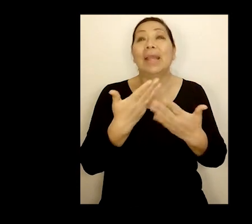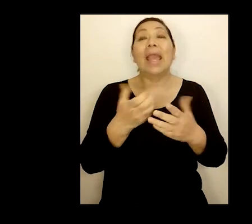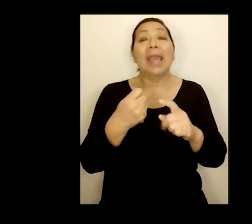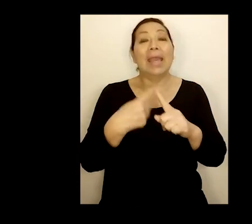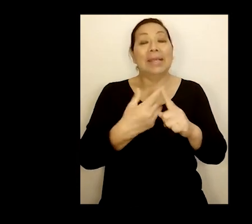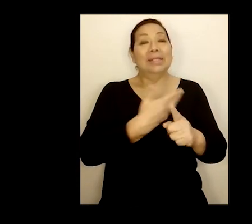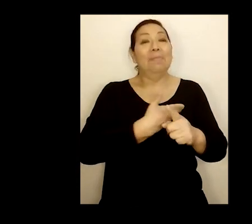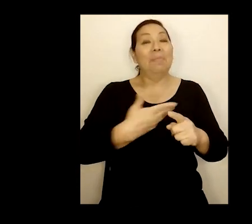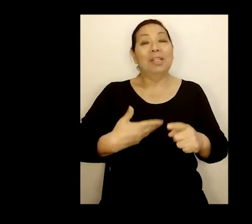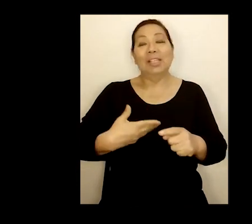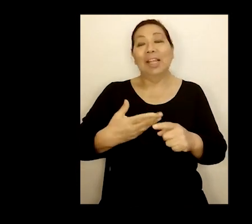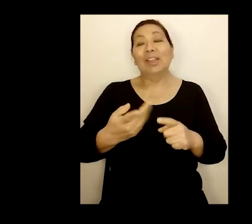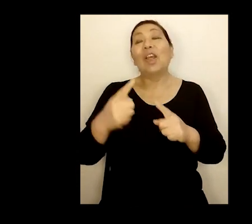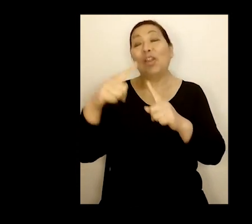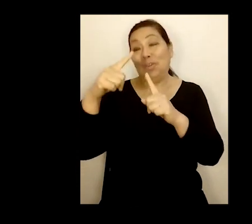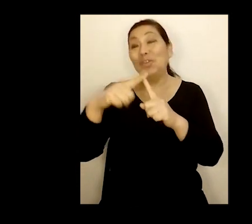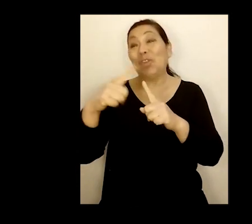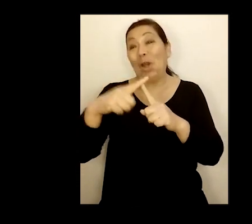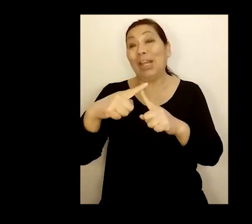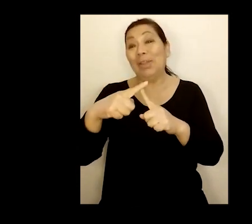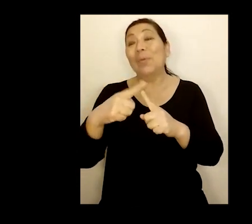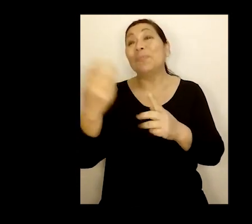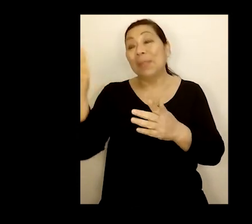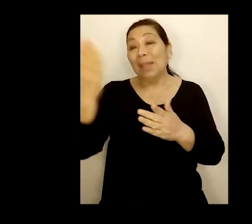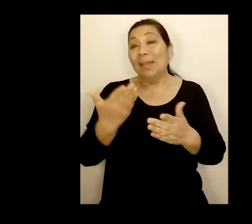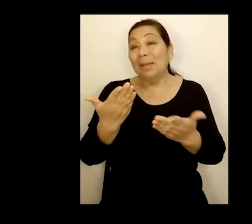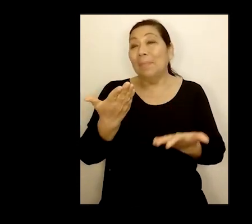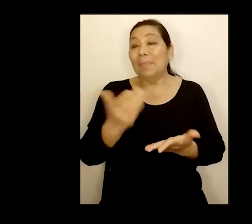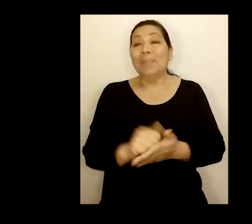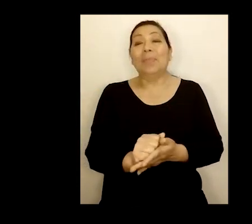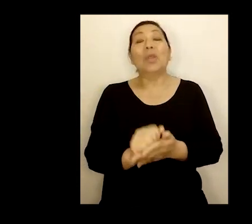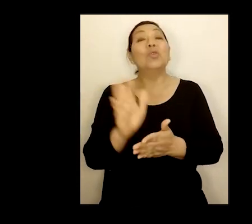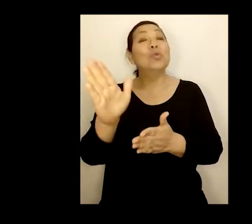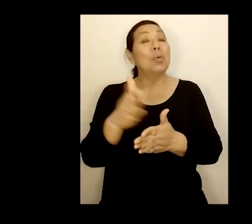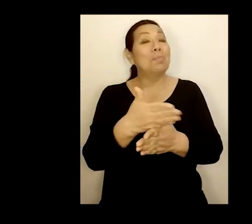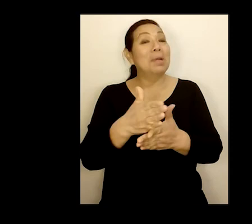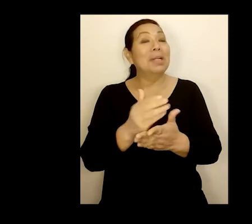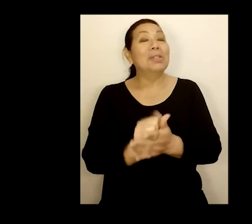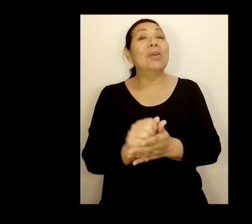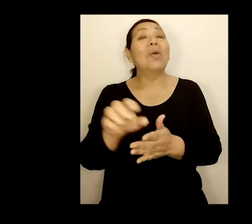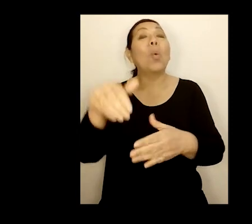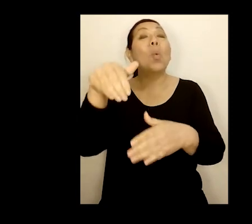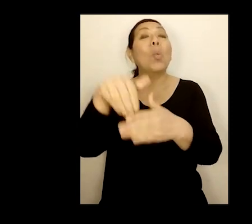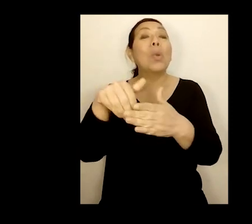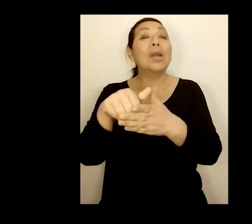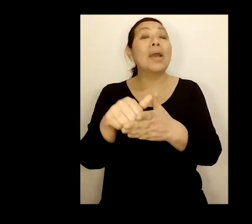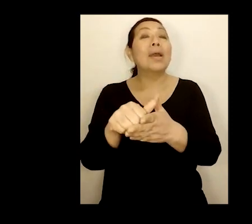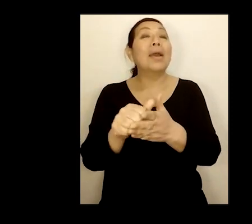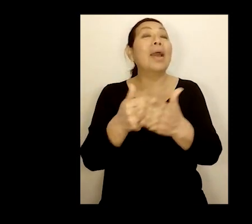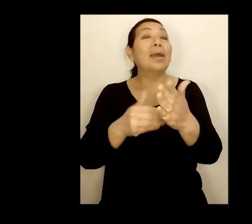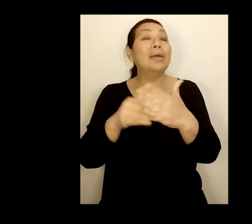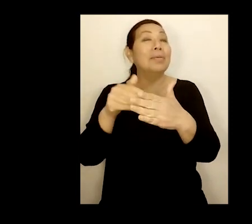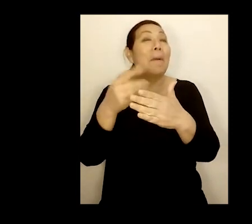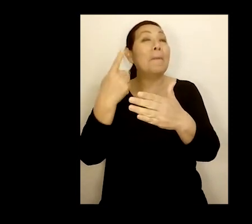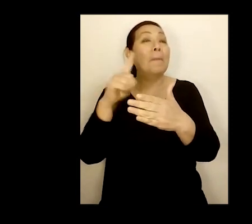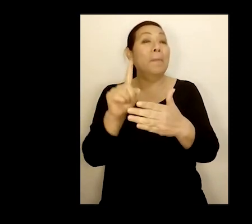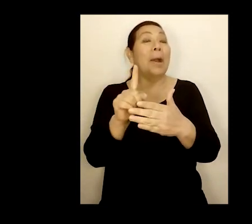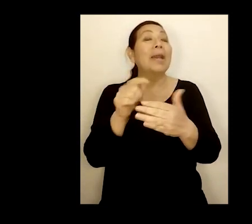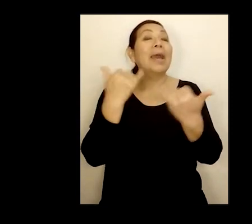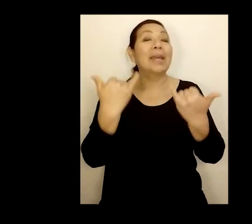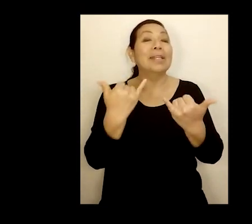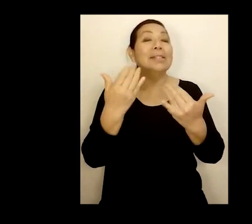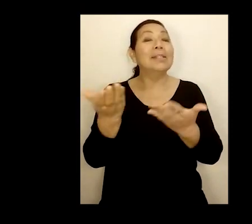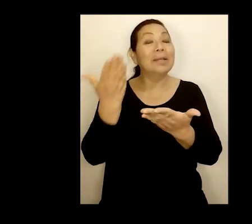el expresidente Alejandro Toledo respecto a su participación en la selección, en la etapa de selección para